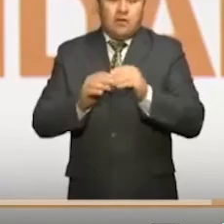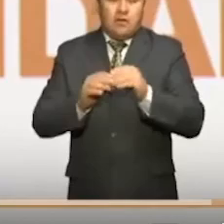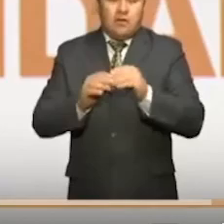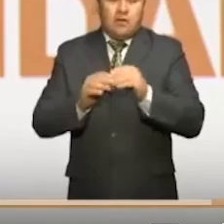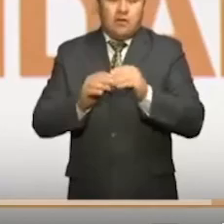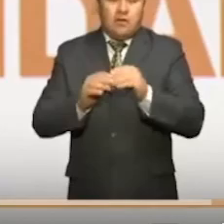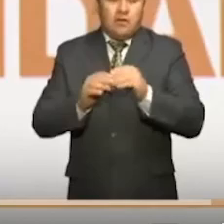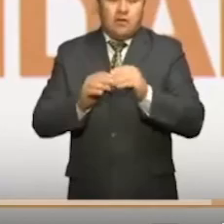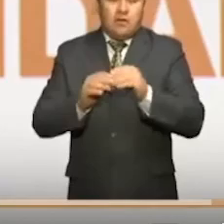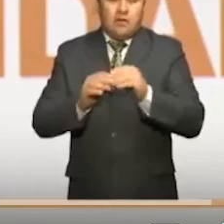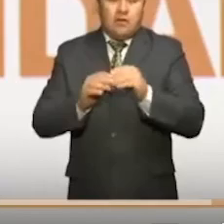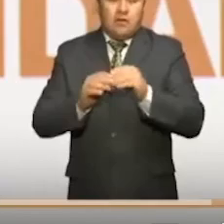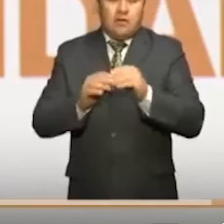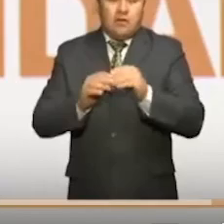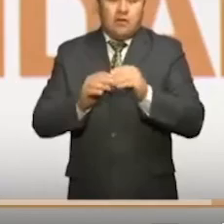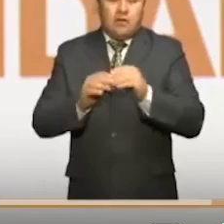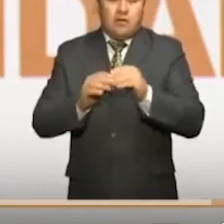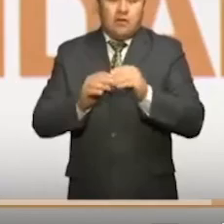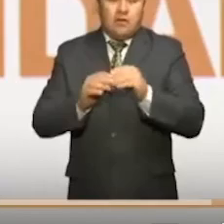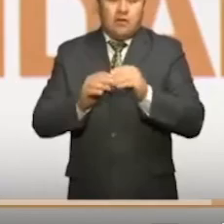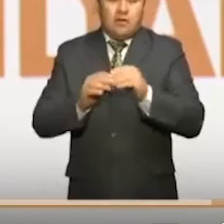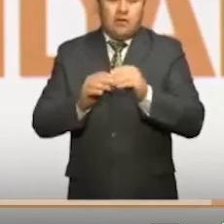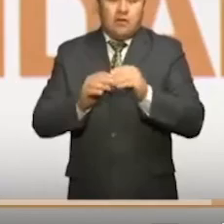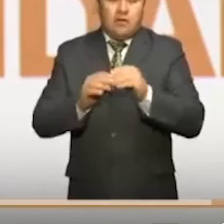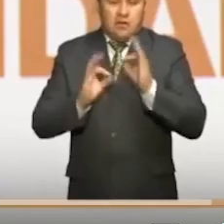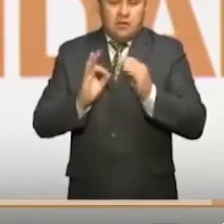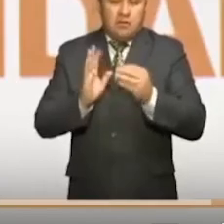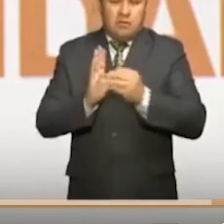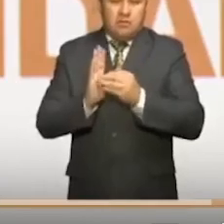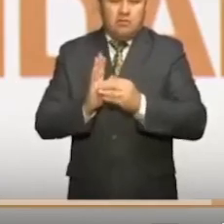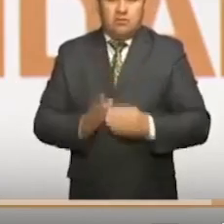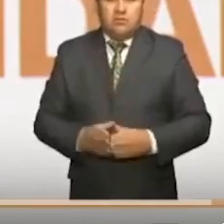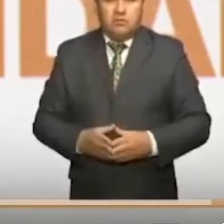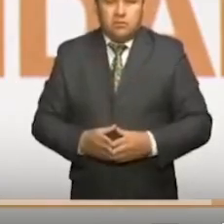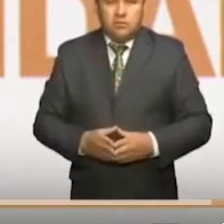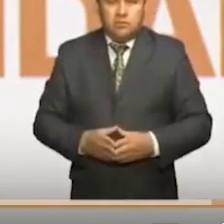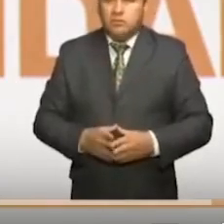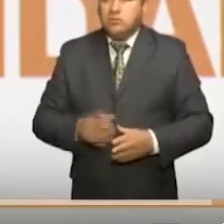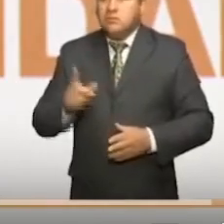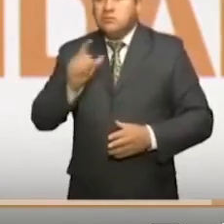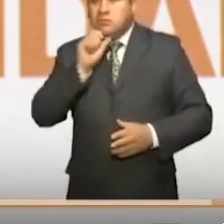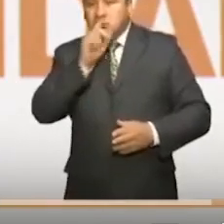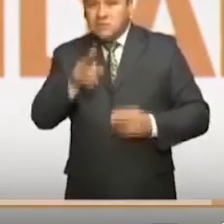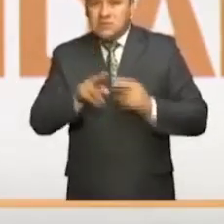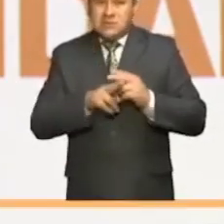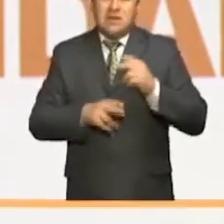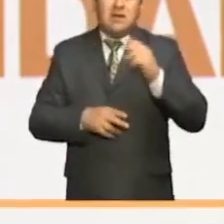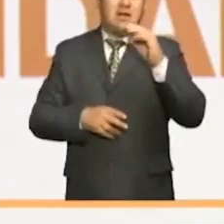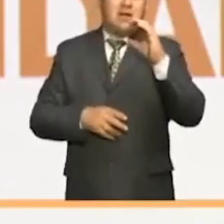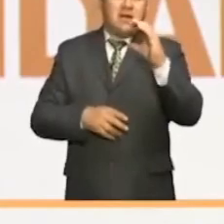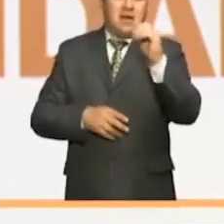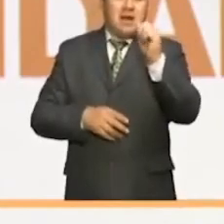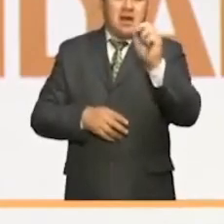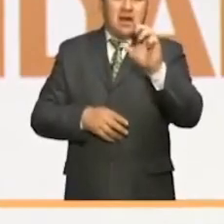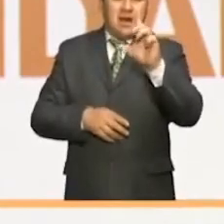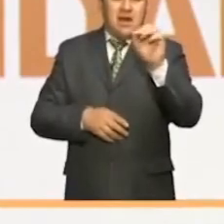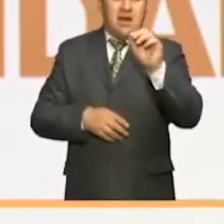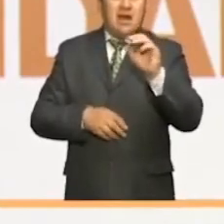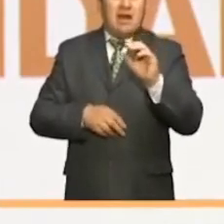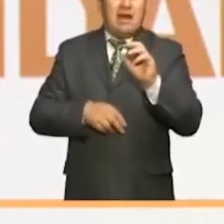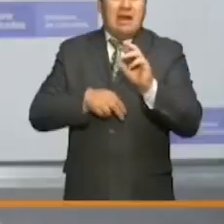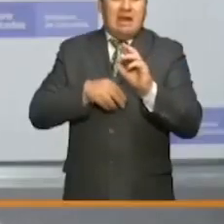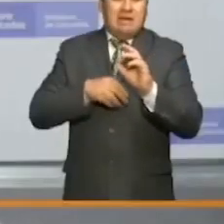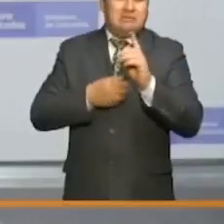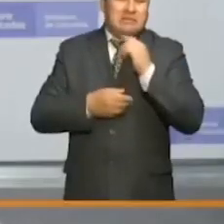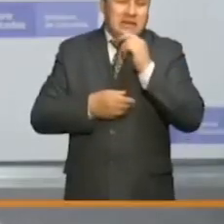muy jodidamente retorcido sigamos pregunta carla arcila de noticias rcn que